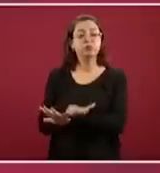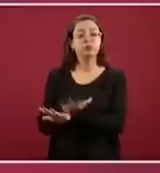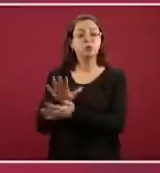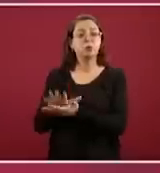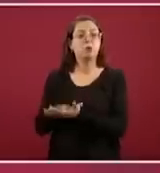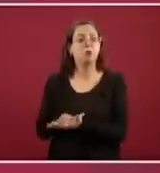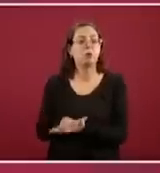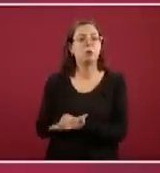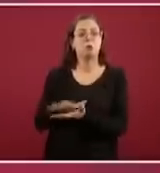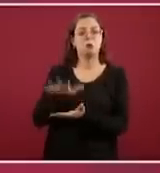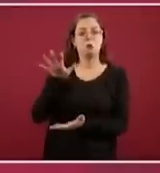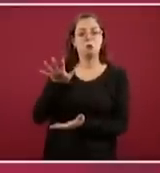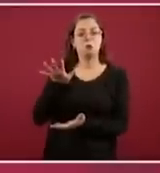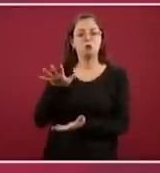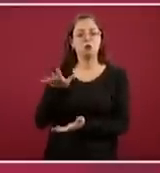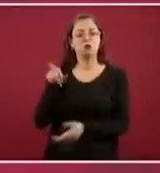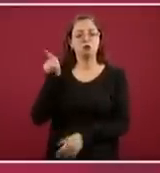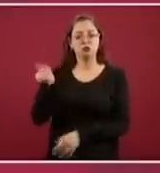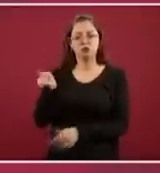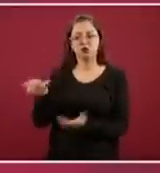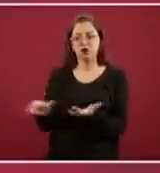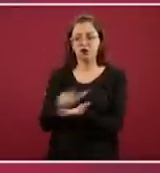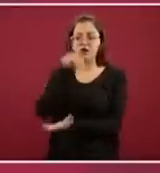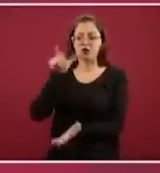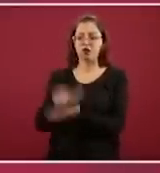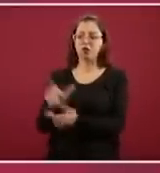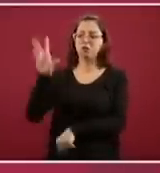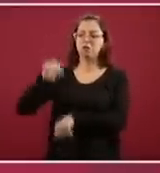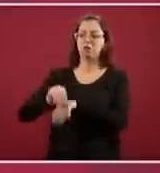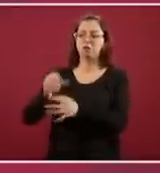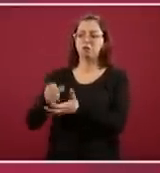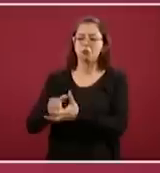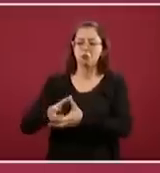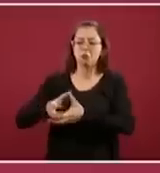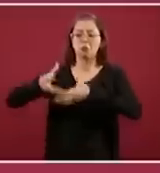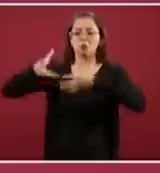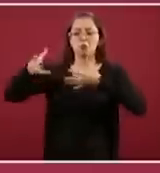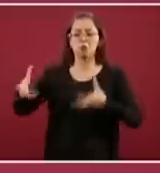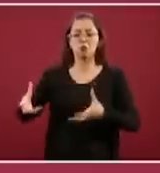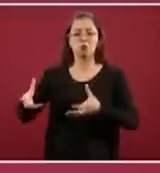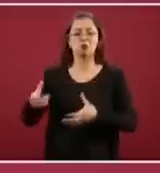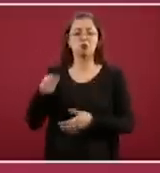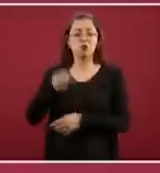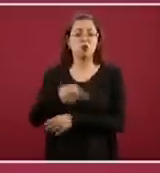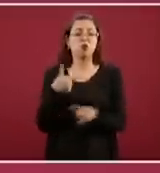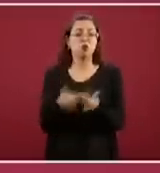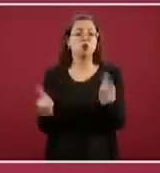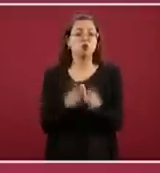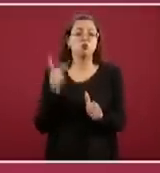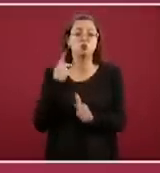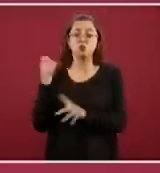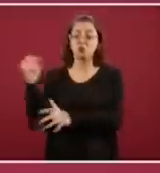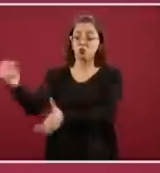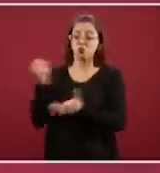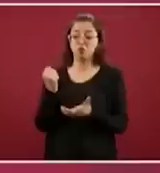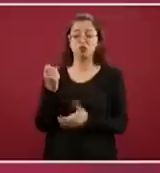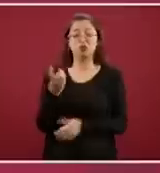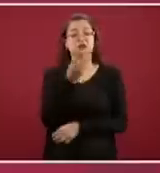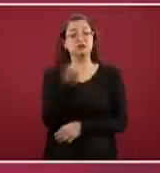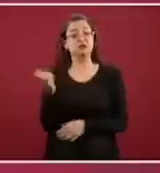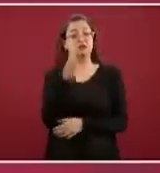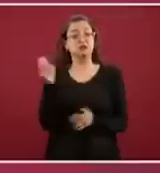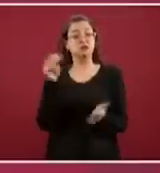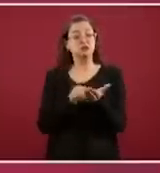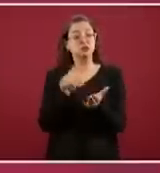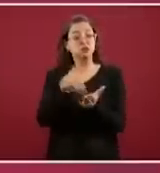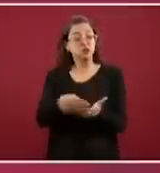aumentó, o la reforma que se hizo en ese entonces aumentó para que el partido recibiera 300